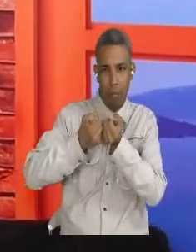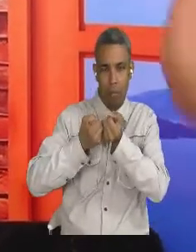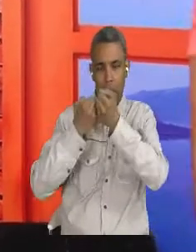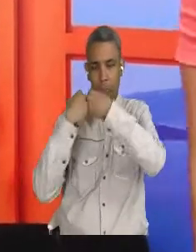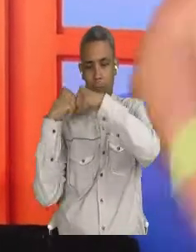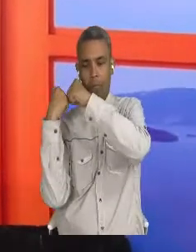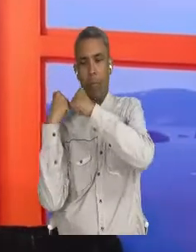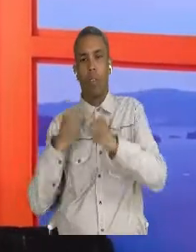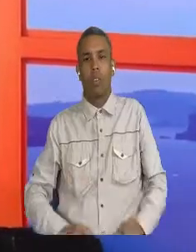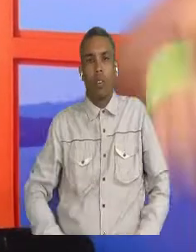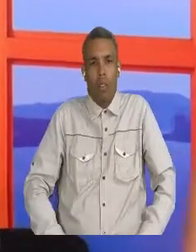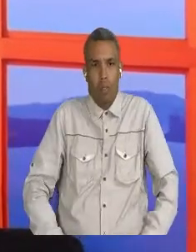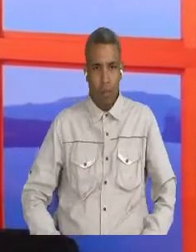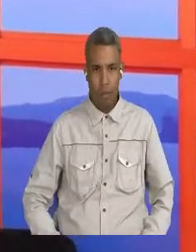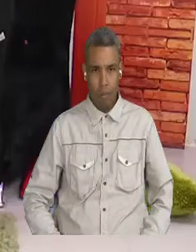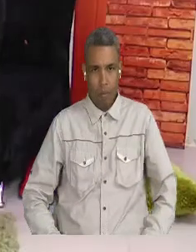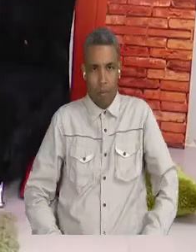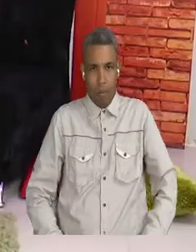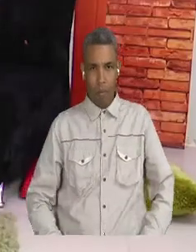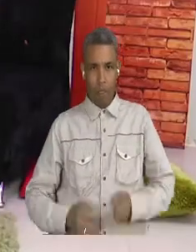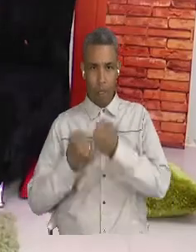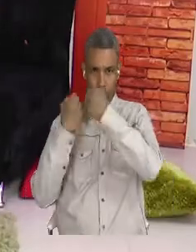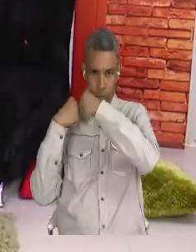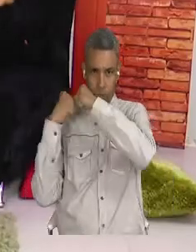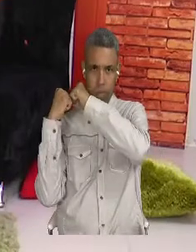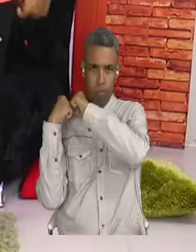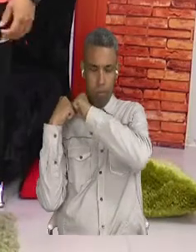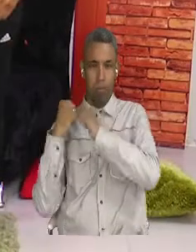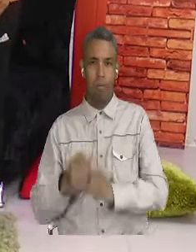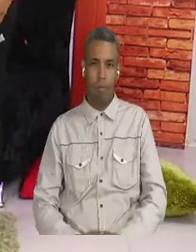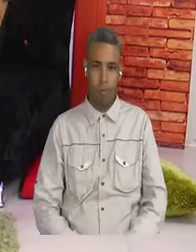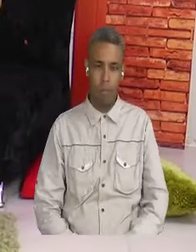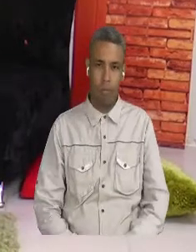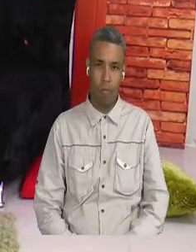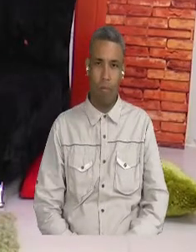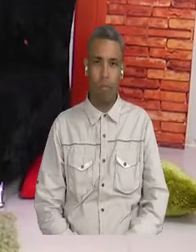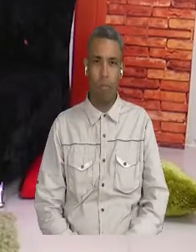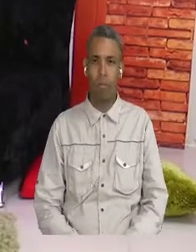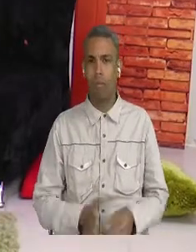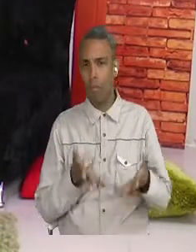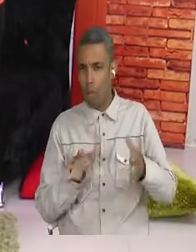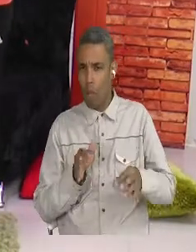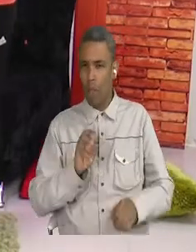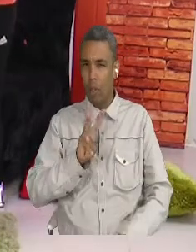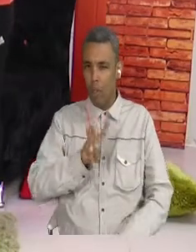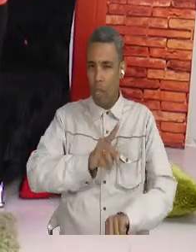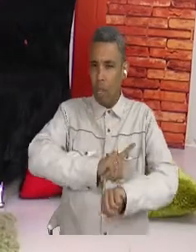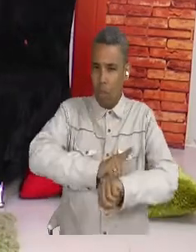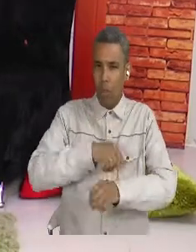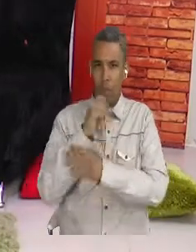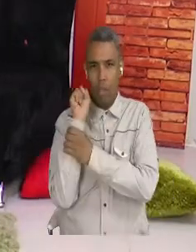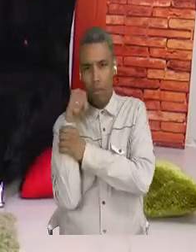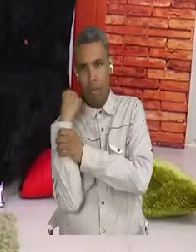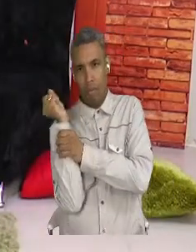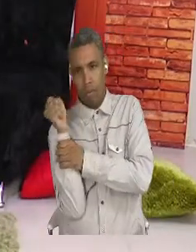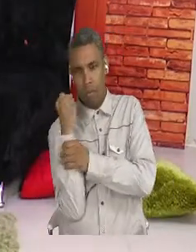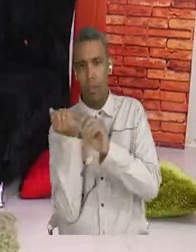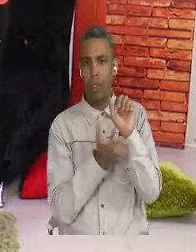arriba, eso. Prácticamente uno, dos, tres minutos máximo de calentamiento. Ahora empezamos a darle un poco